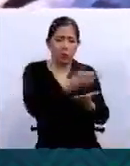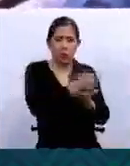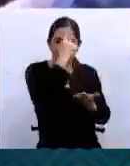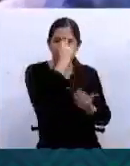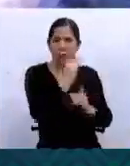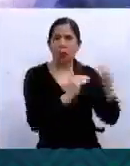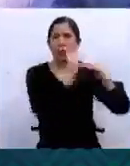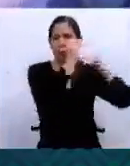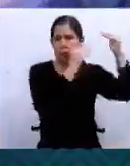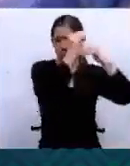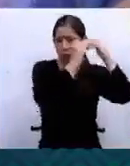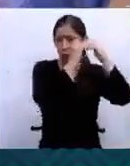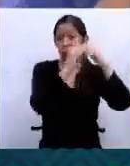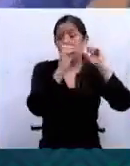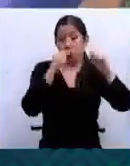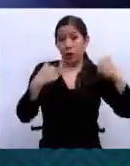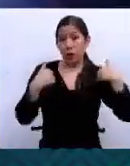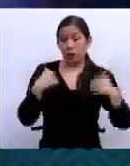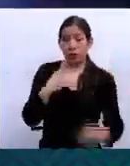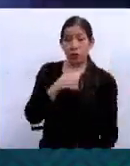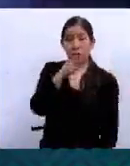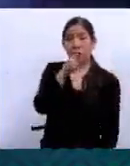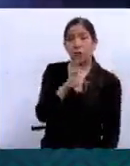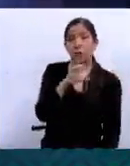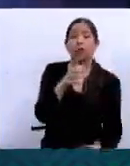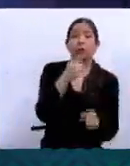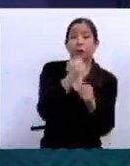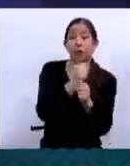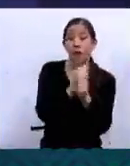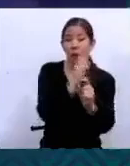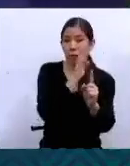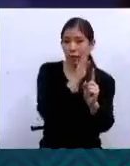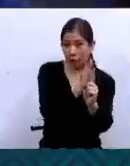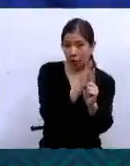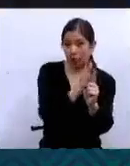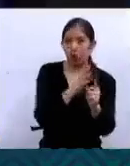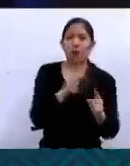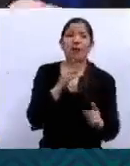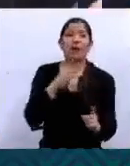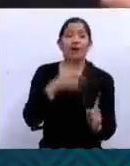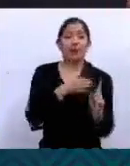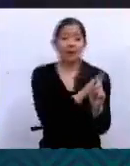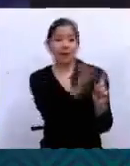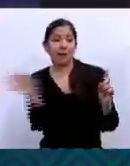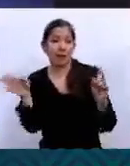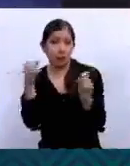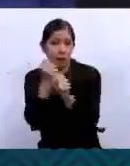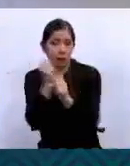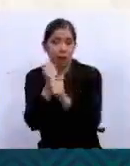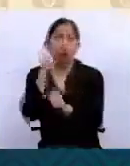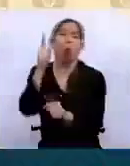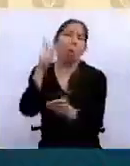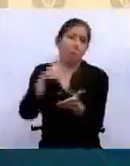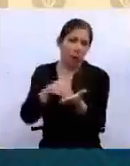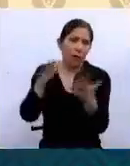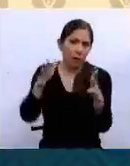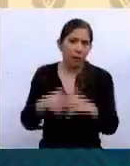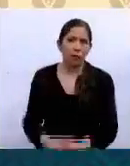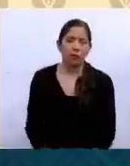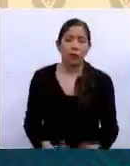generará más de 200 empleos directos y 1000 indirectos. Pero después, cuando ya se va a poner en funcionamiento, en la planta van a